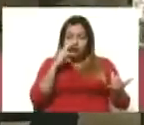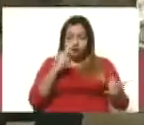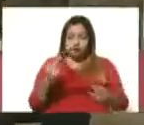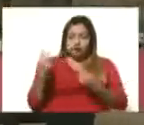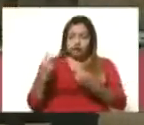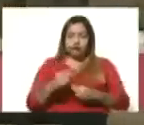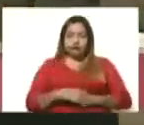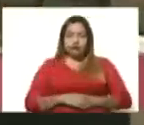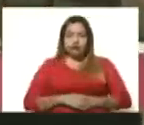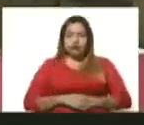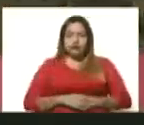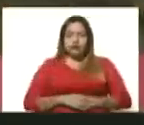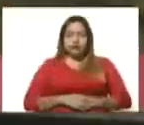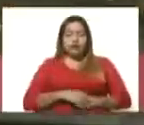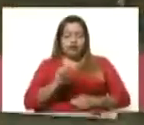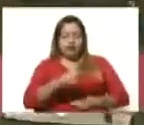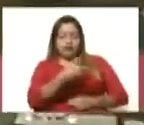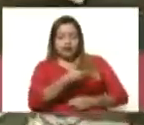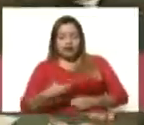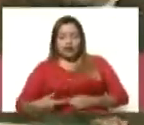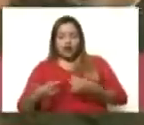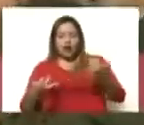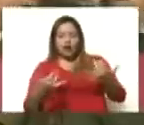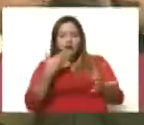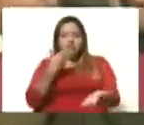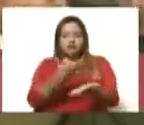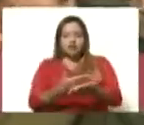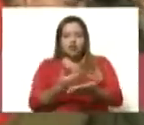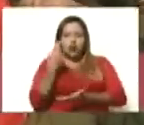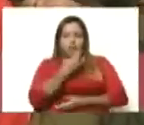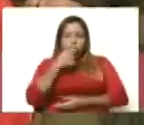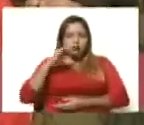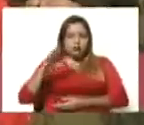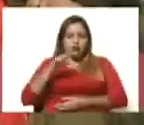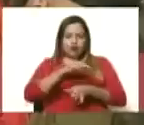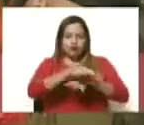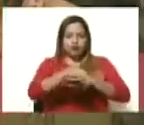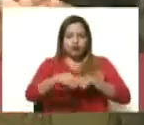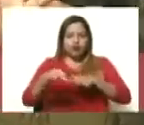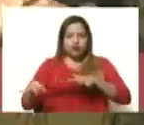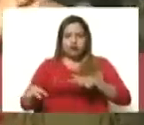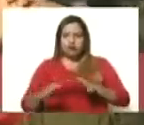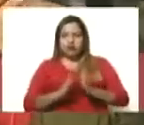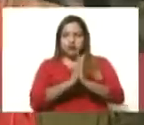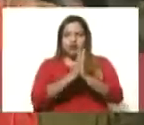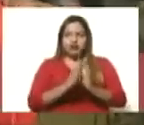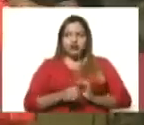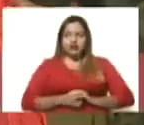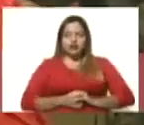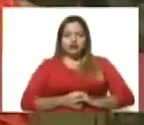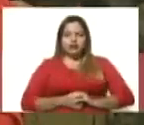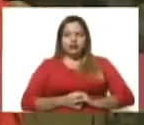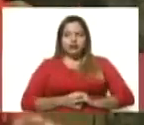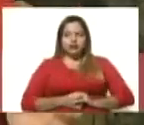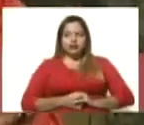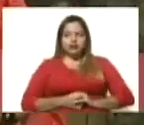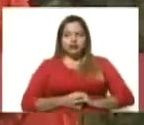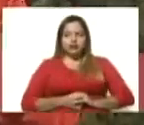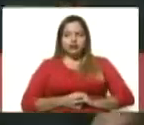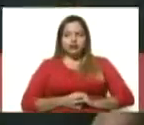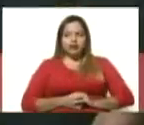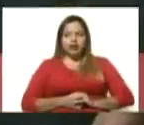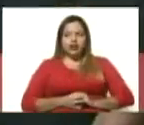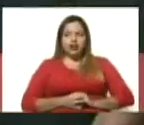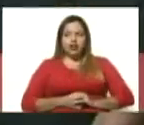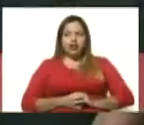primero, agradecer todo el amor y compromiso con el municipio Santa Michelena. Quisiera presentar la metamorfosis que ha presentado nuestro